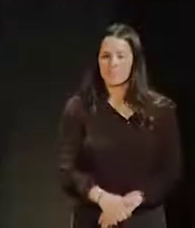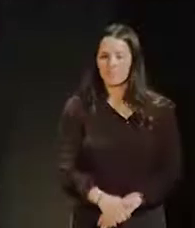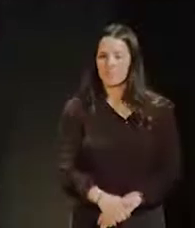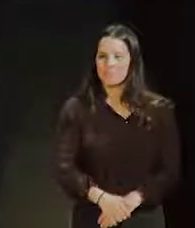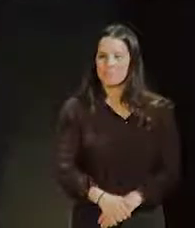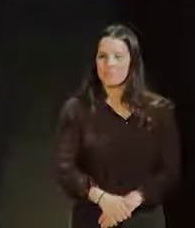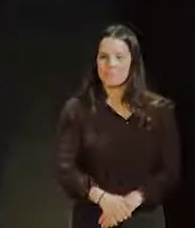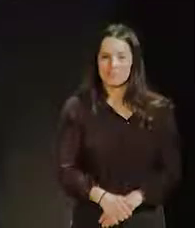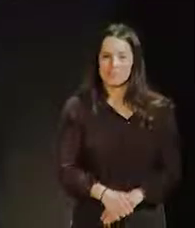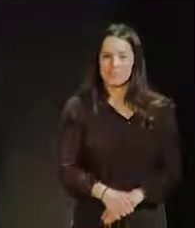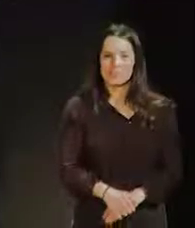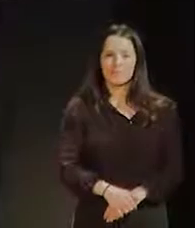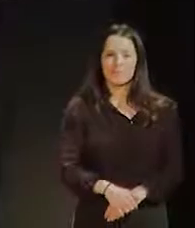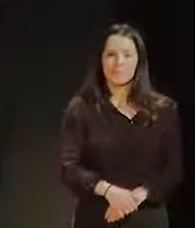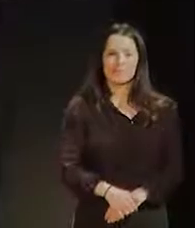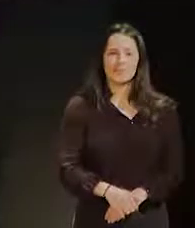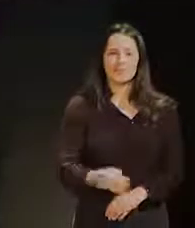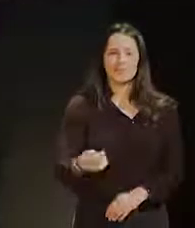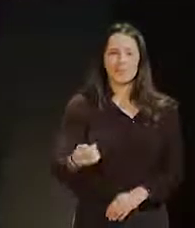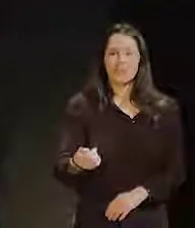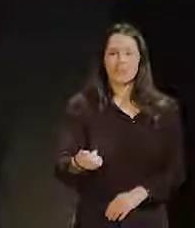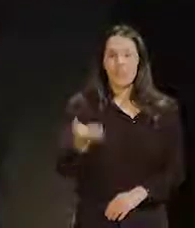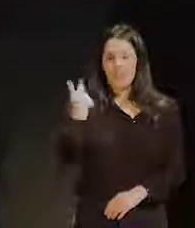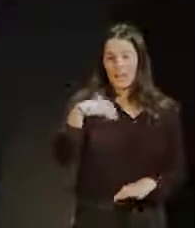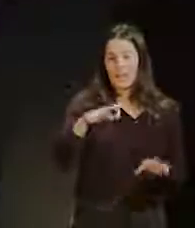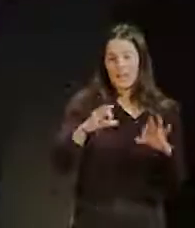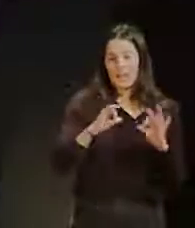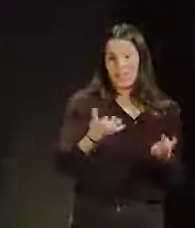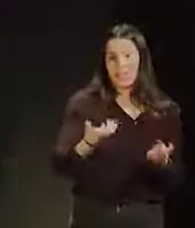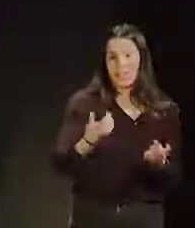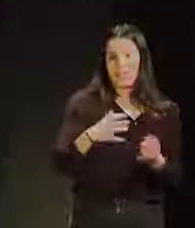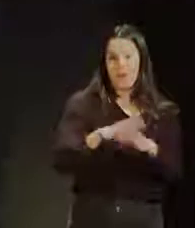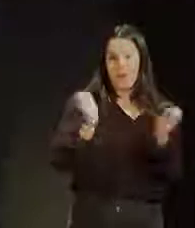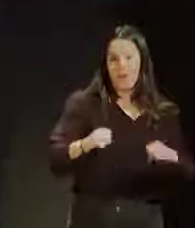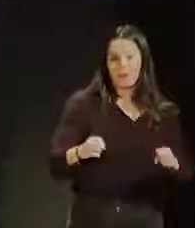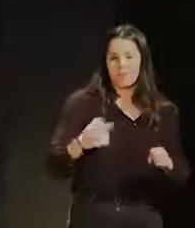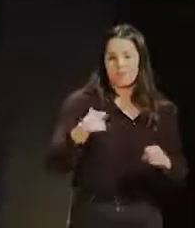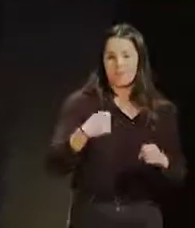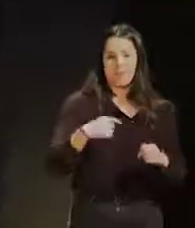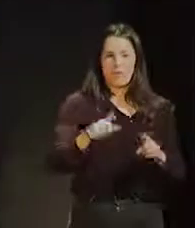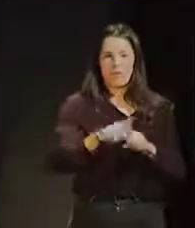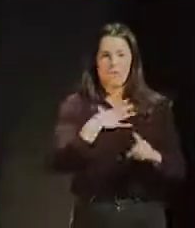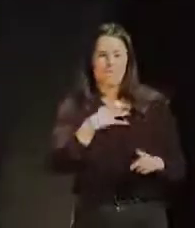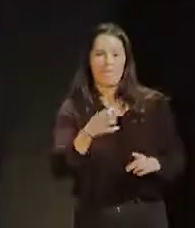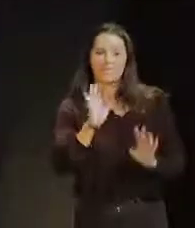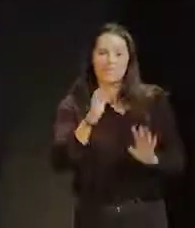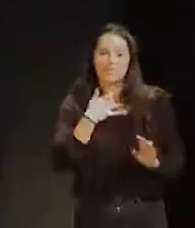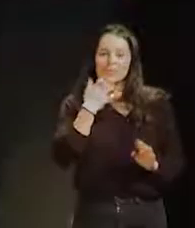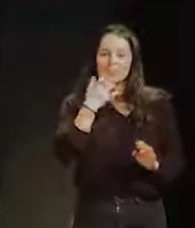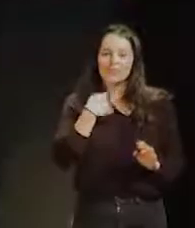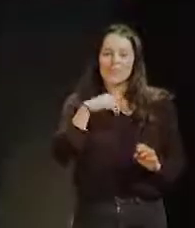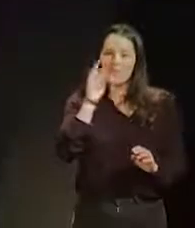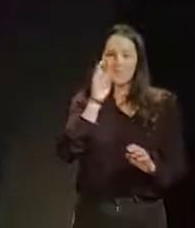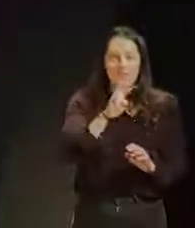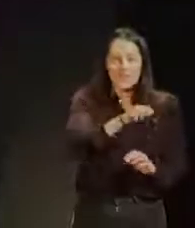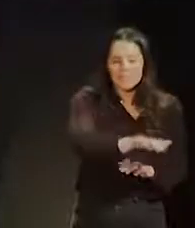muy, muy sexo, muy, porque tanto todo el mundo era adulto. Cuando yo estas chicas y chicos, tengo